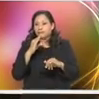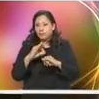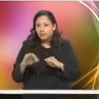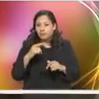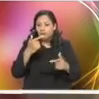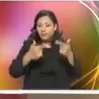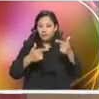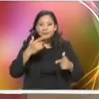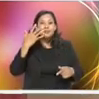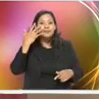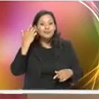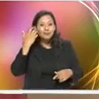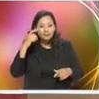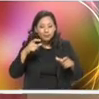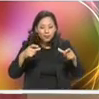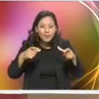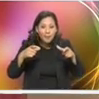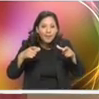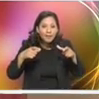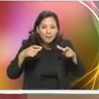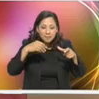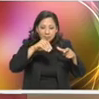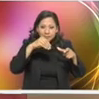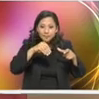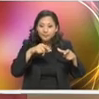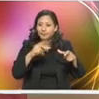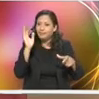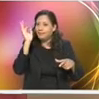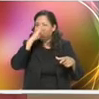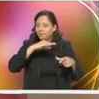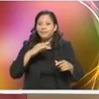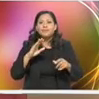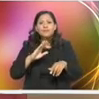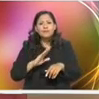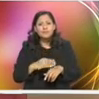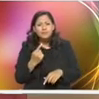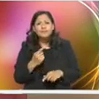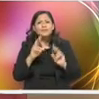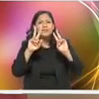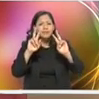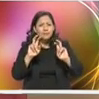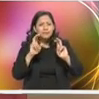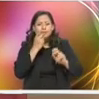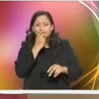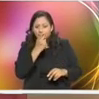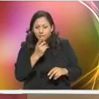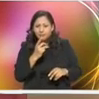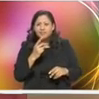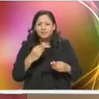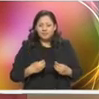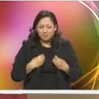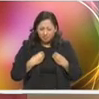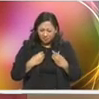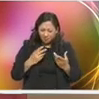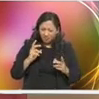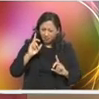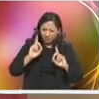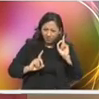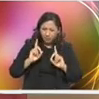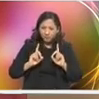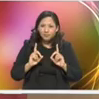tenemos Leche de Gato. Leche de Gato es una farsa que habla del cuestionamiento a la vida. Es